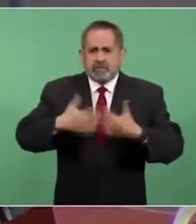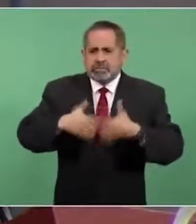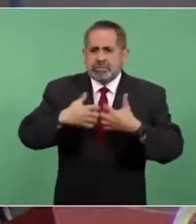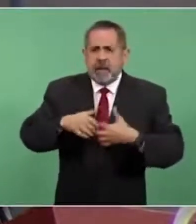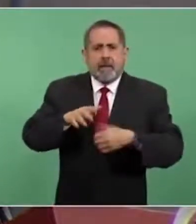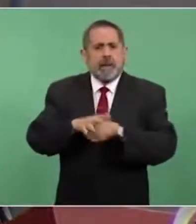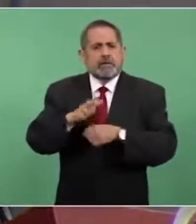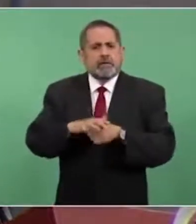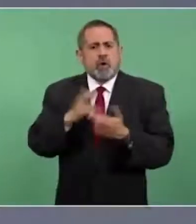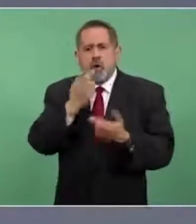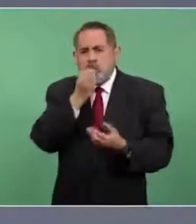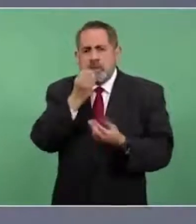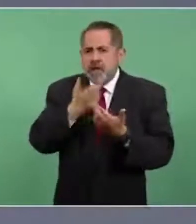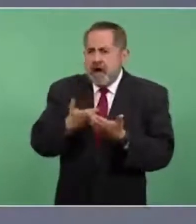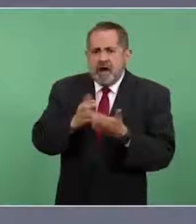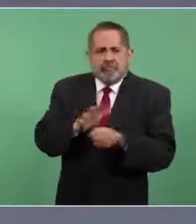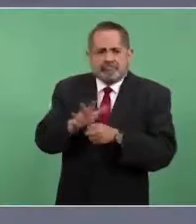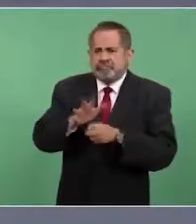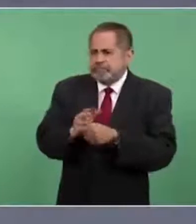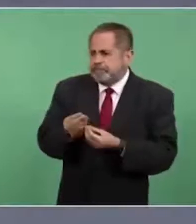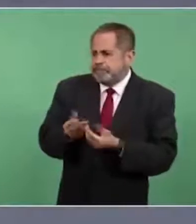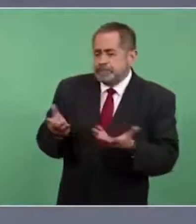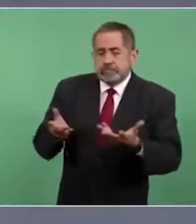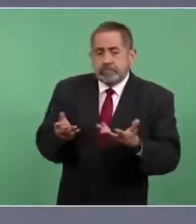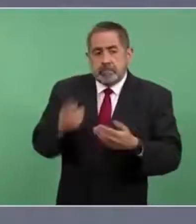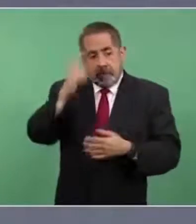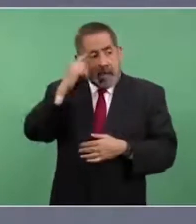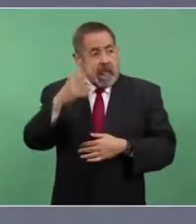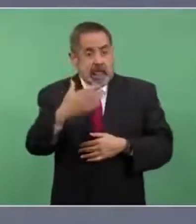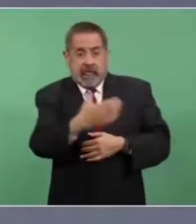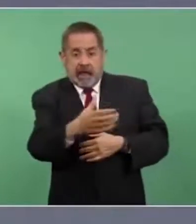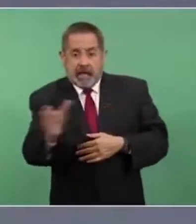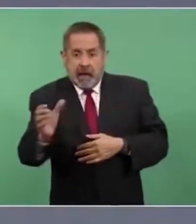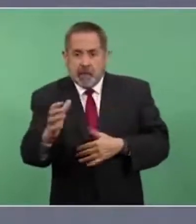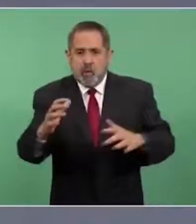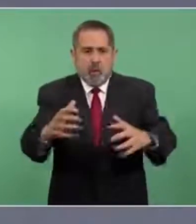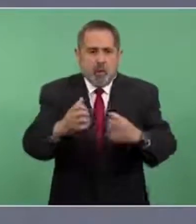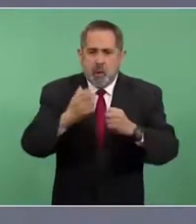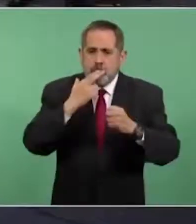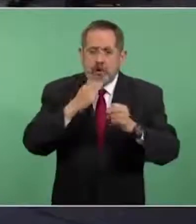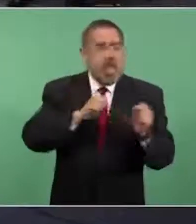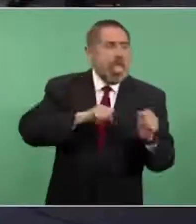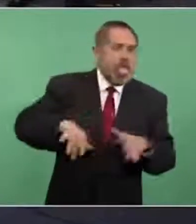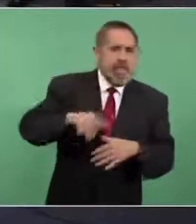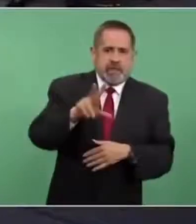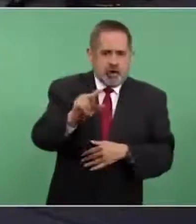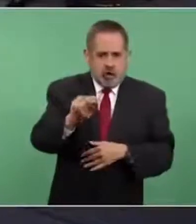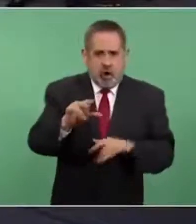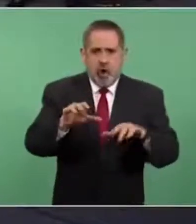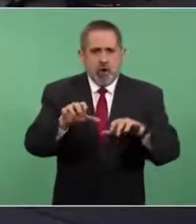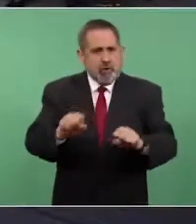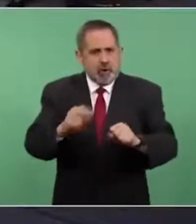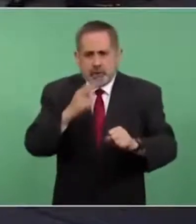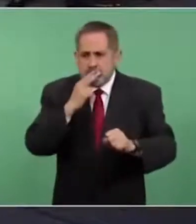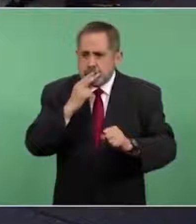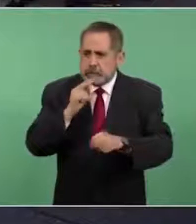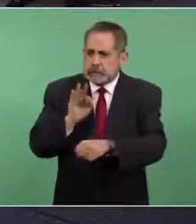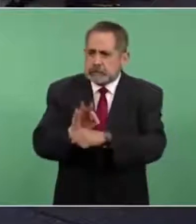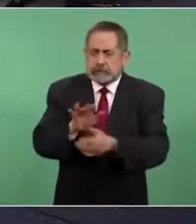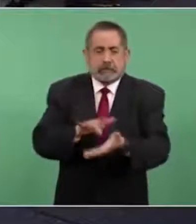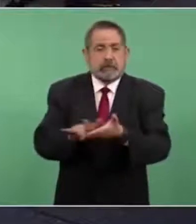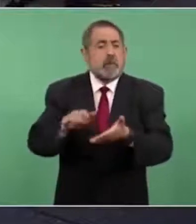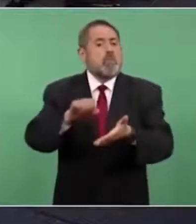alimentos y a revertir el abandono del campo. Uno de ellos será seguir beneficiando a